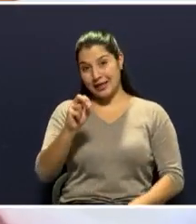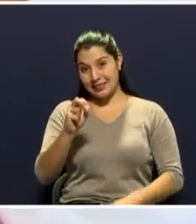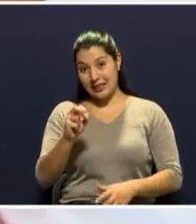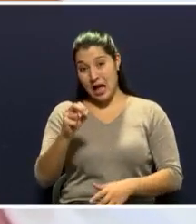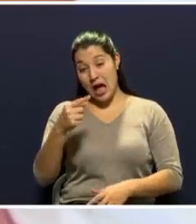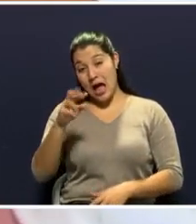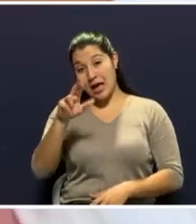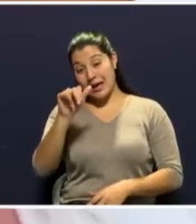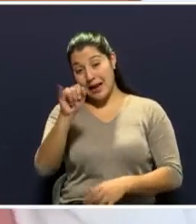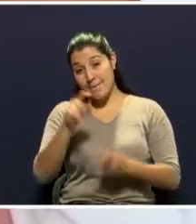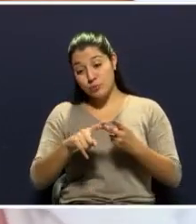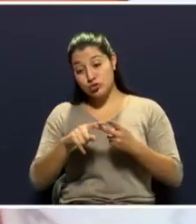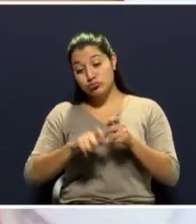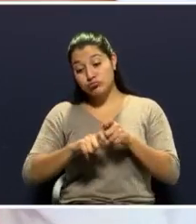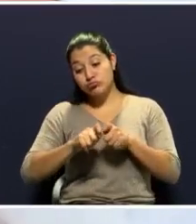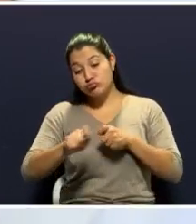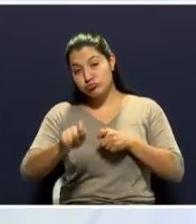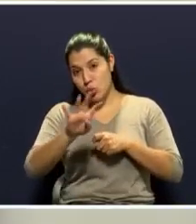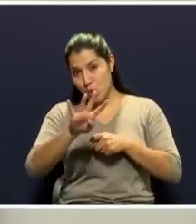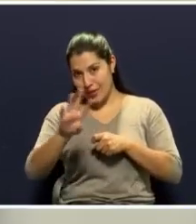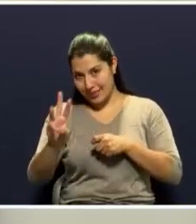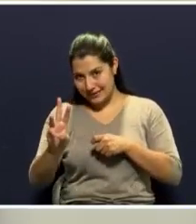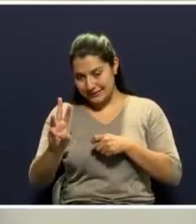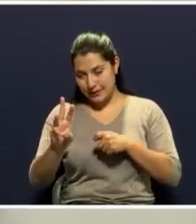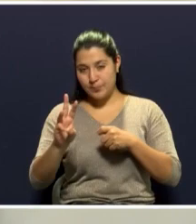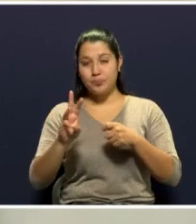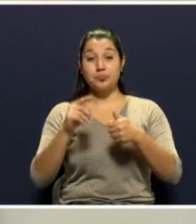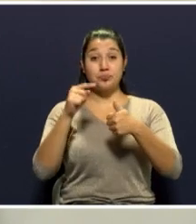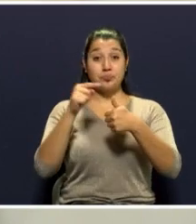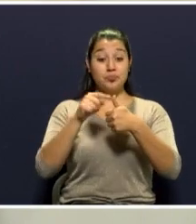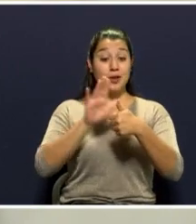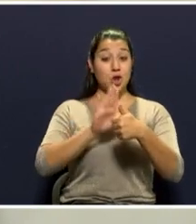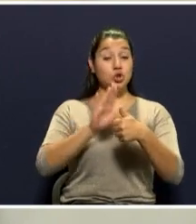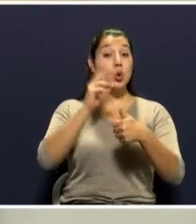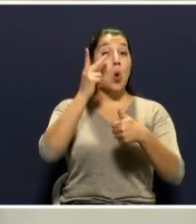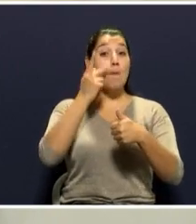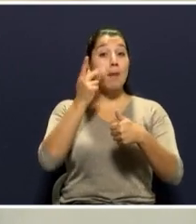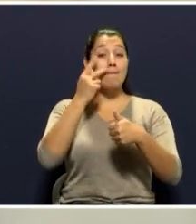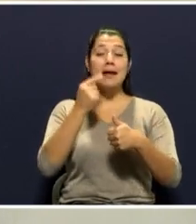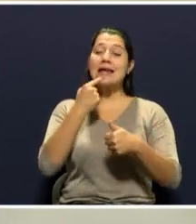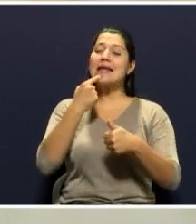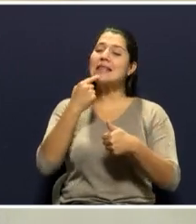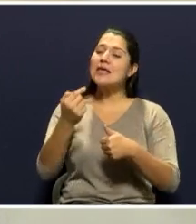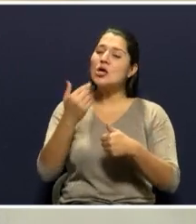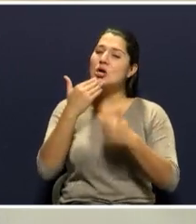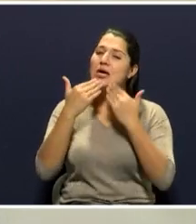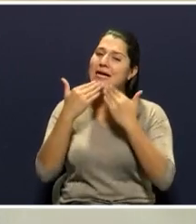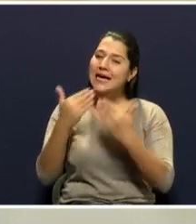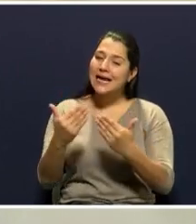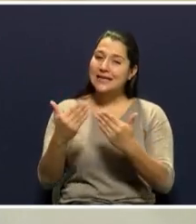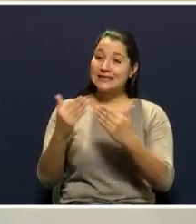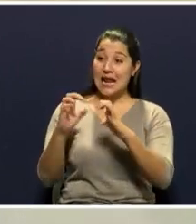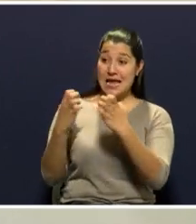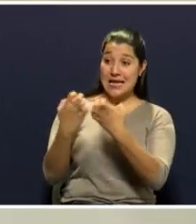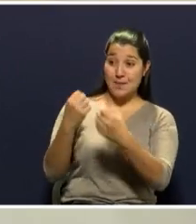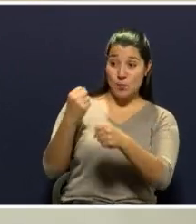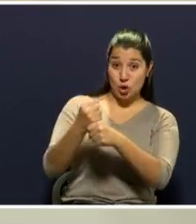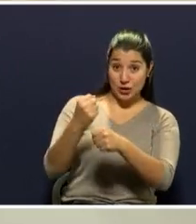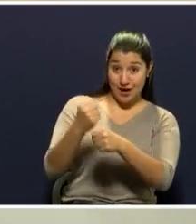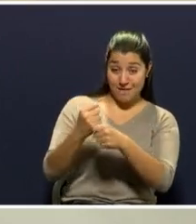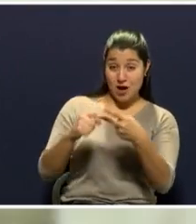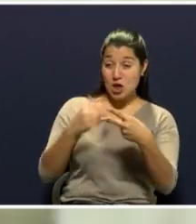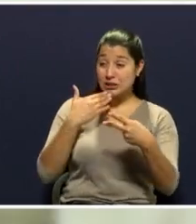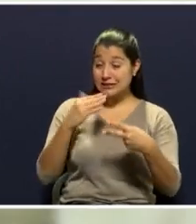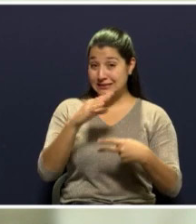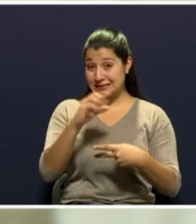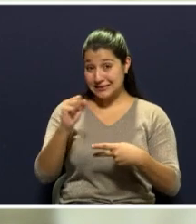centímetros. El padre de Isabel, Enrique Rodríguez, agradeció al equipo y a la Caja Costarricense de Seguro Social por